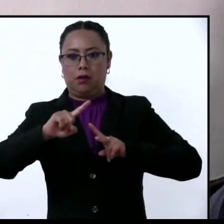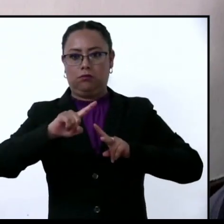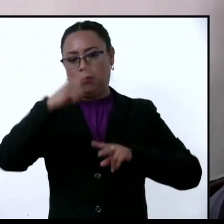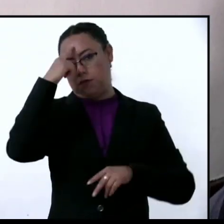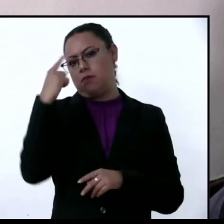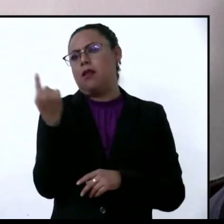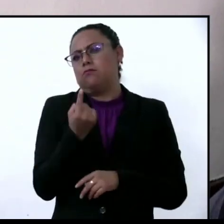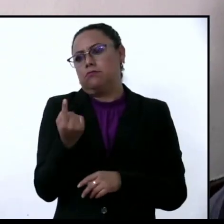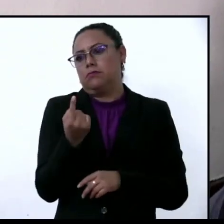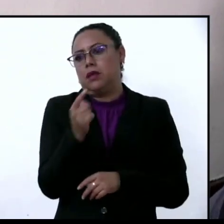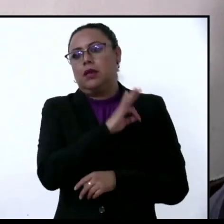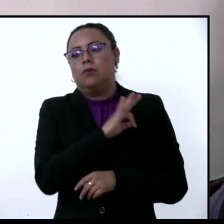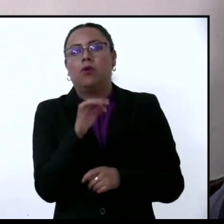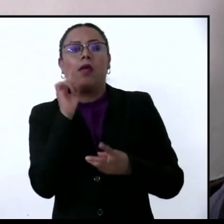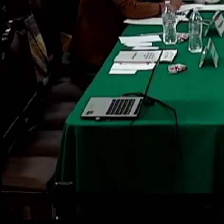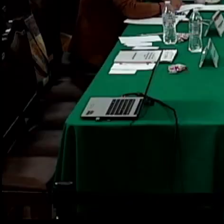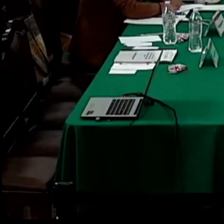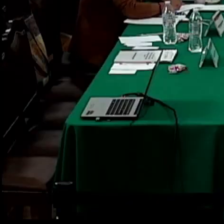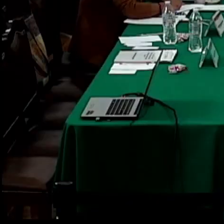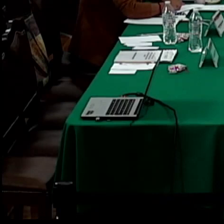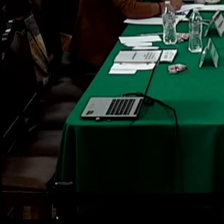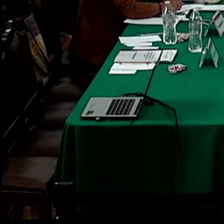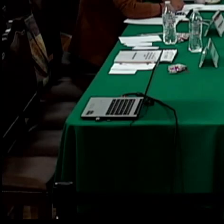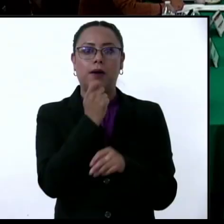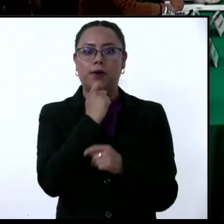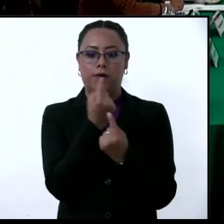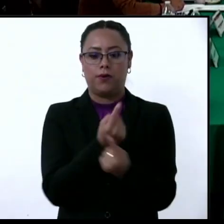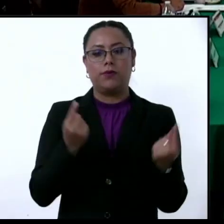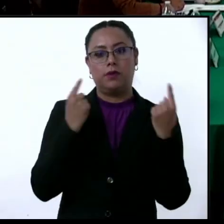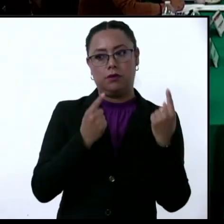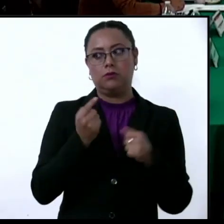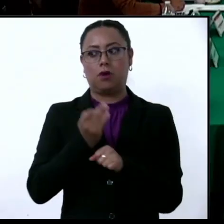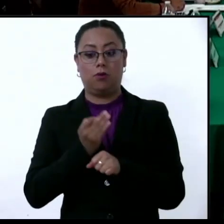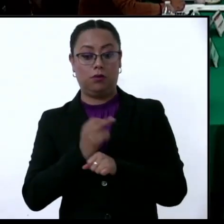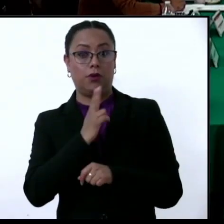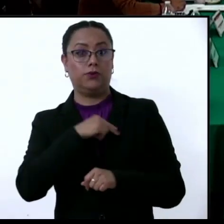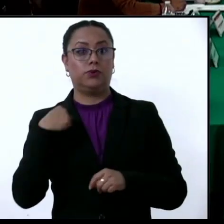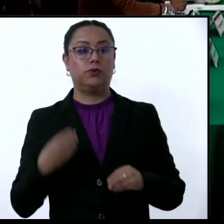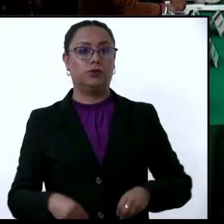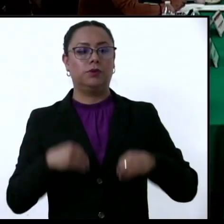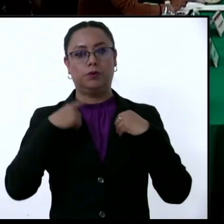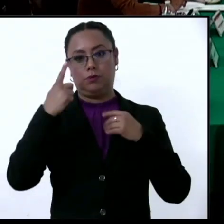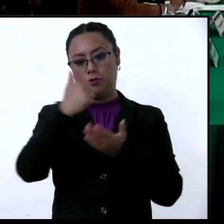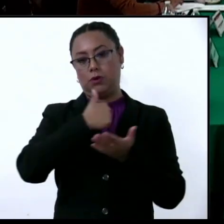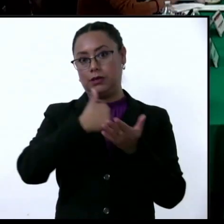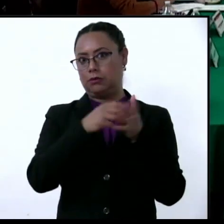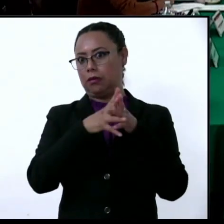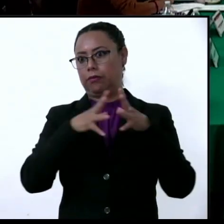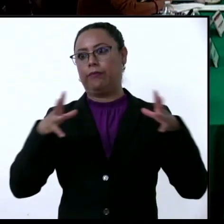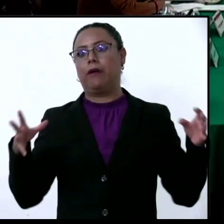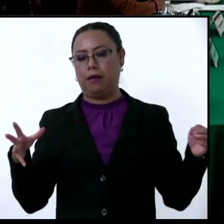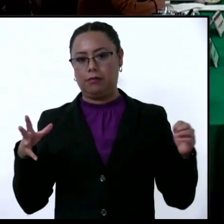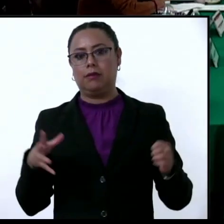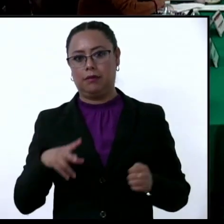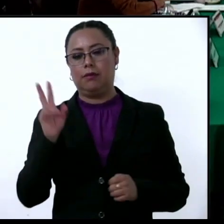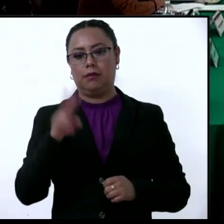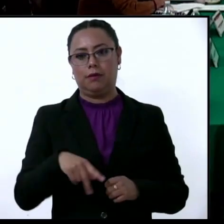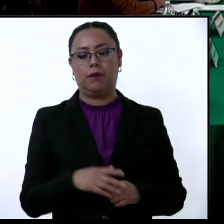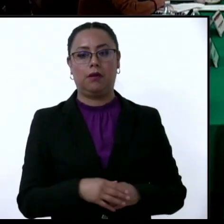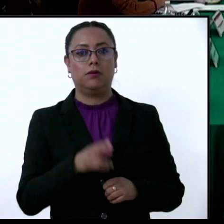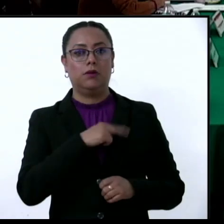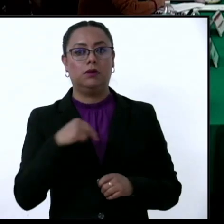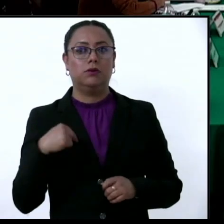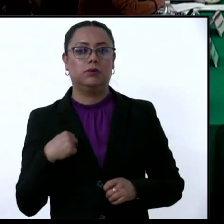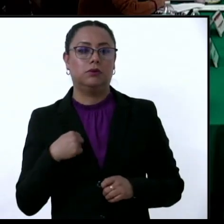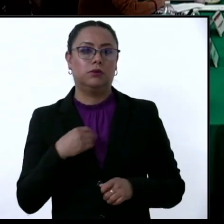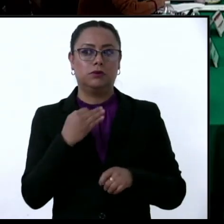para ver qué se puede hacer con el trabajo infantil. ¿No? Estamos en una gran urbe en donde, aunque no quisiéramos,